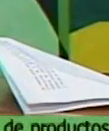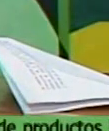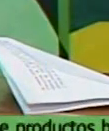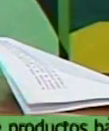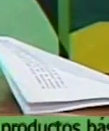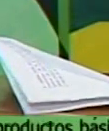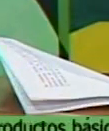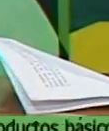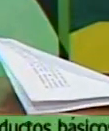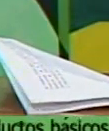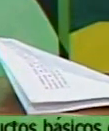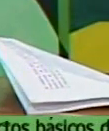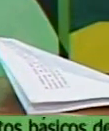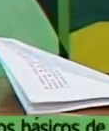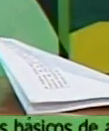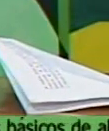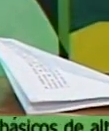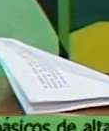y